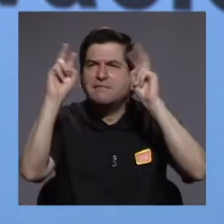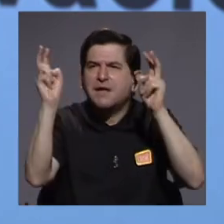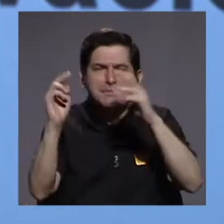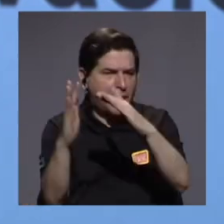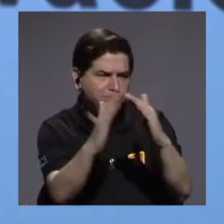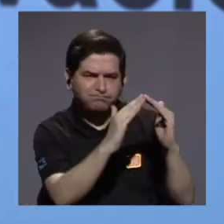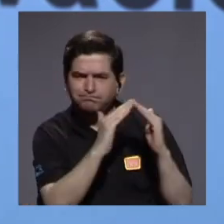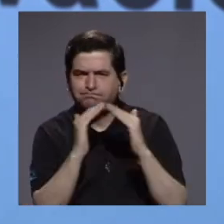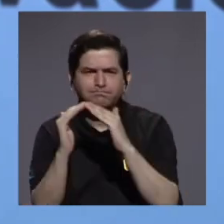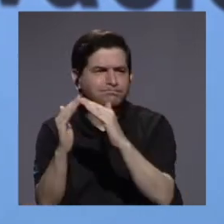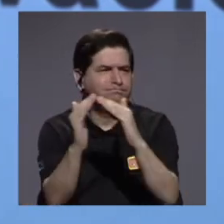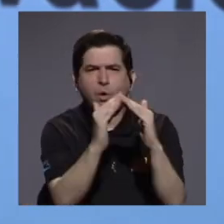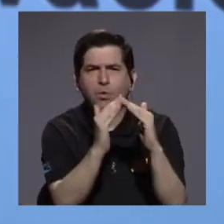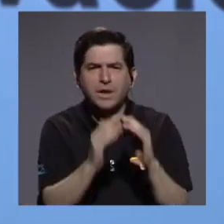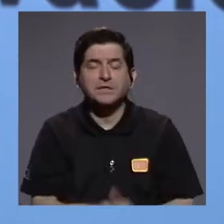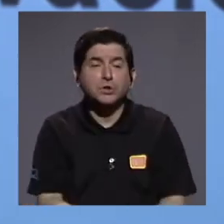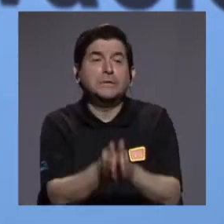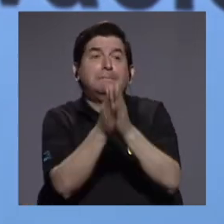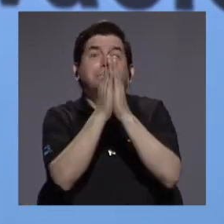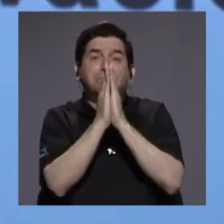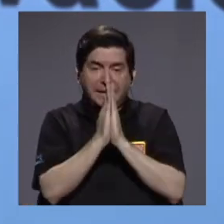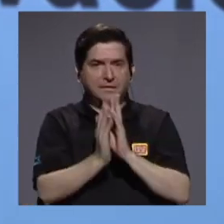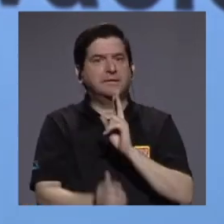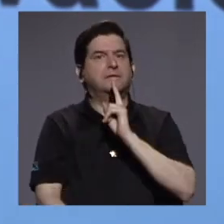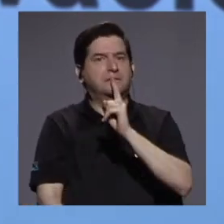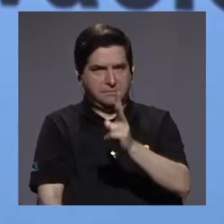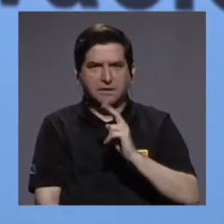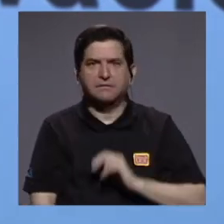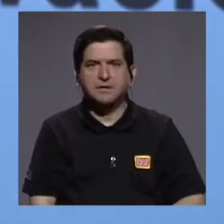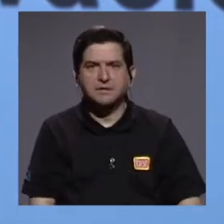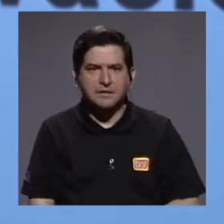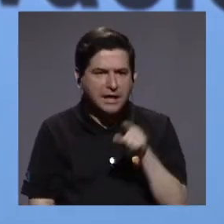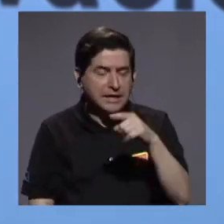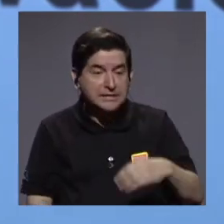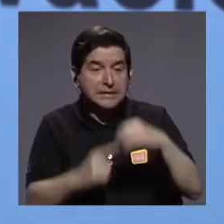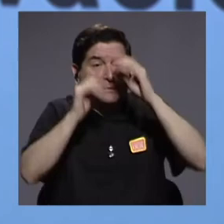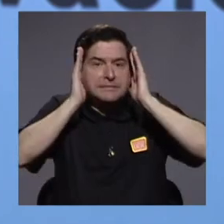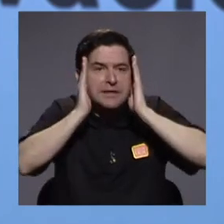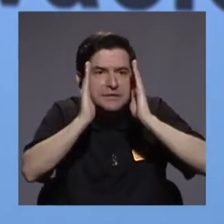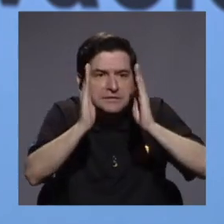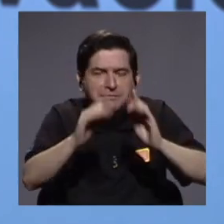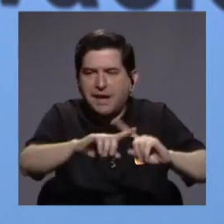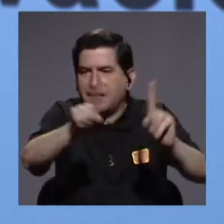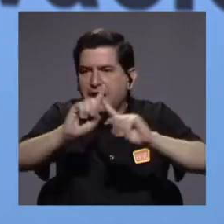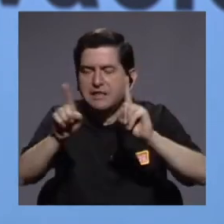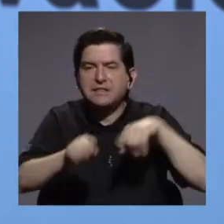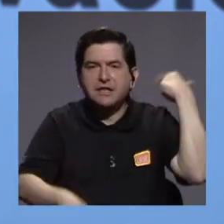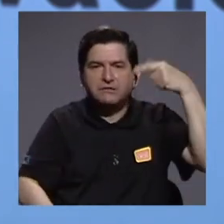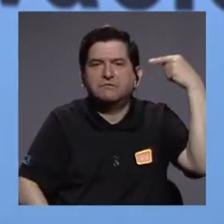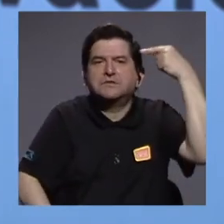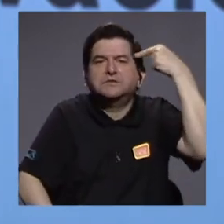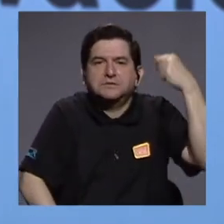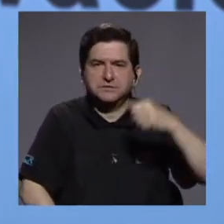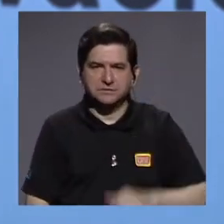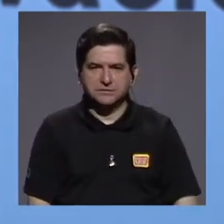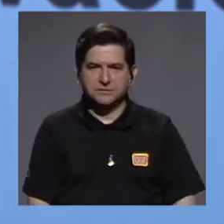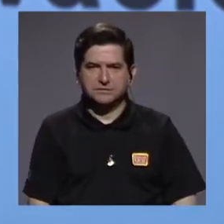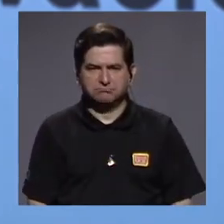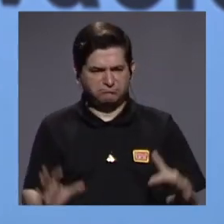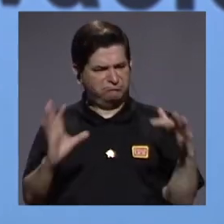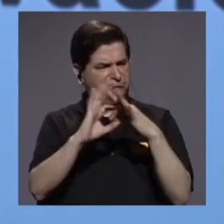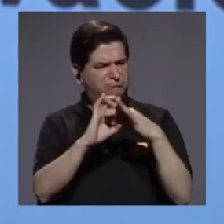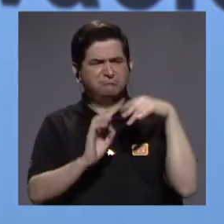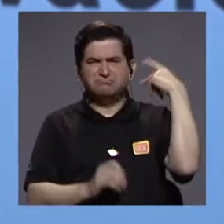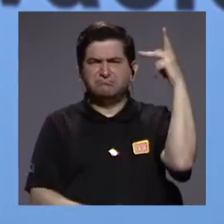población ha solicitado realmente como una prioridad a los diversos gobiernos y que tiene que ver